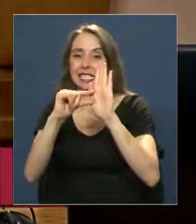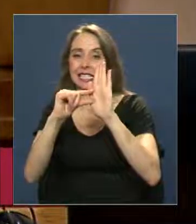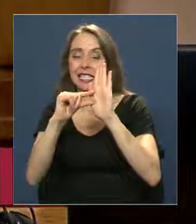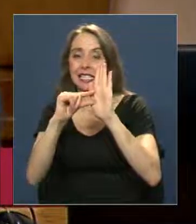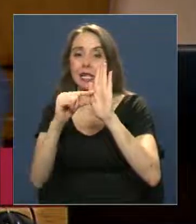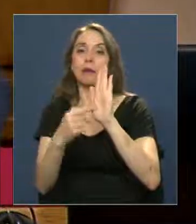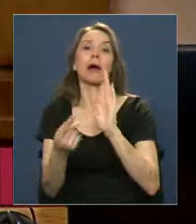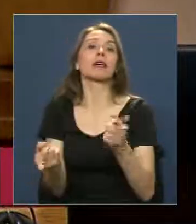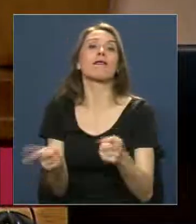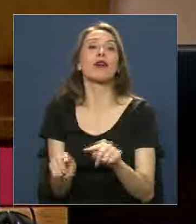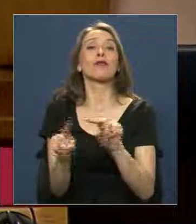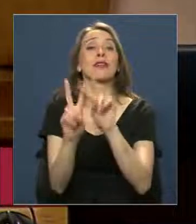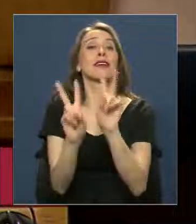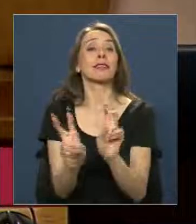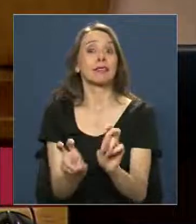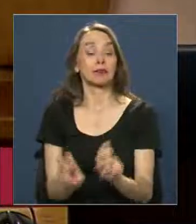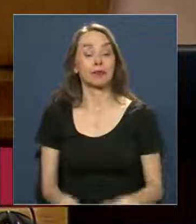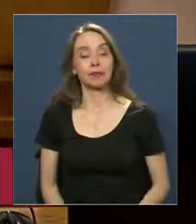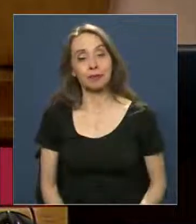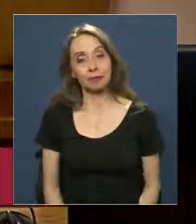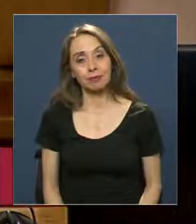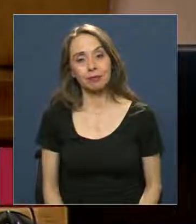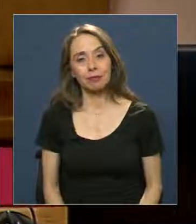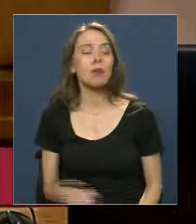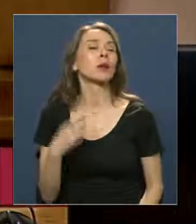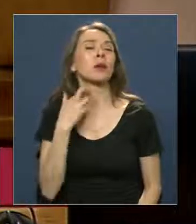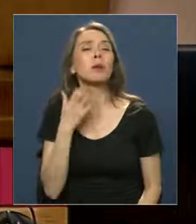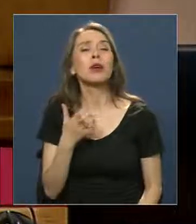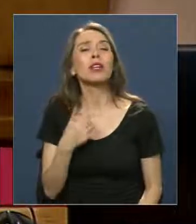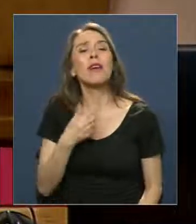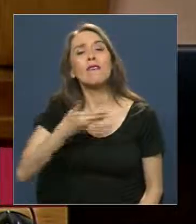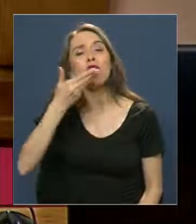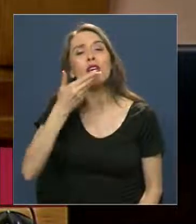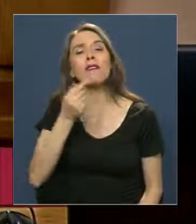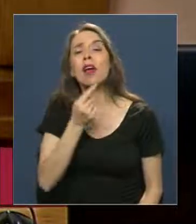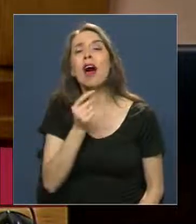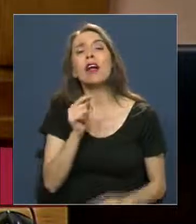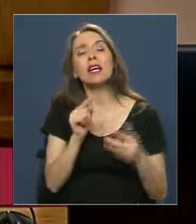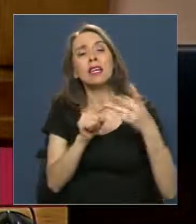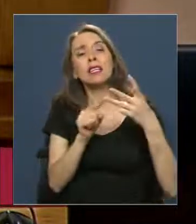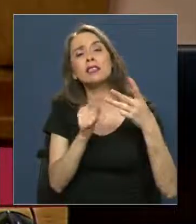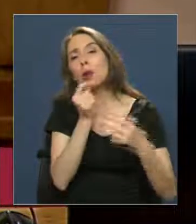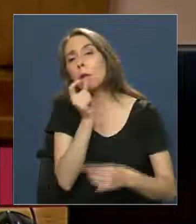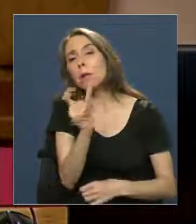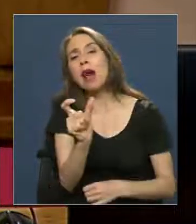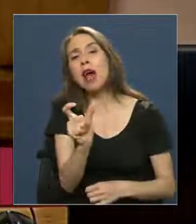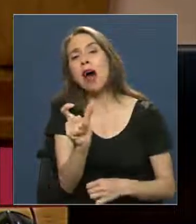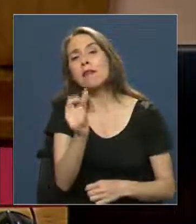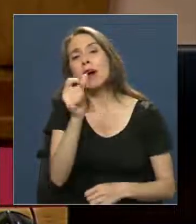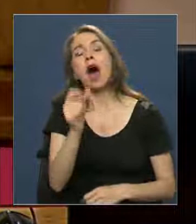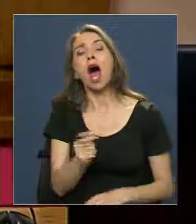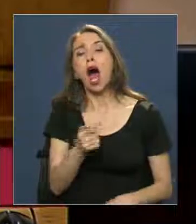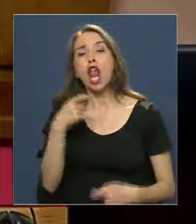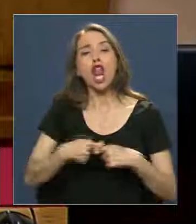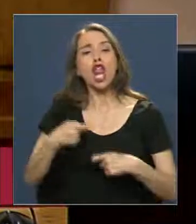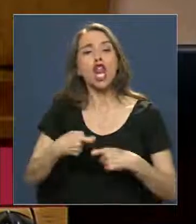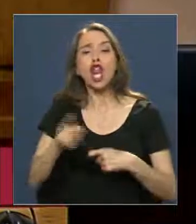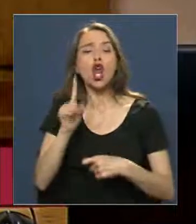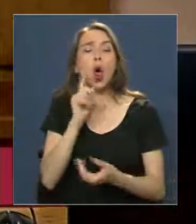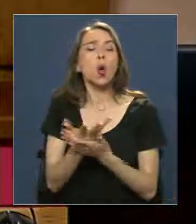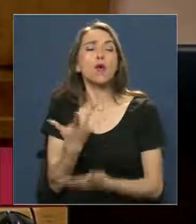a retomar el tema. ¿Y por qué me voy a referir al negacionismo? Que para mí una de las cosas más